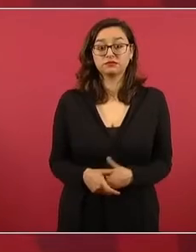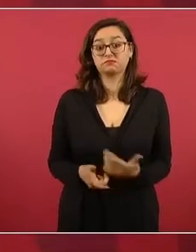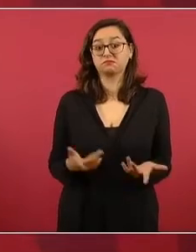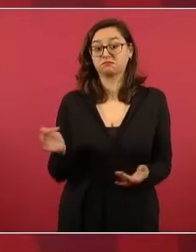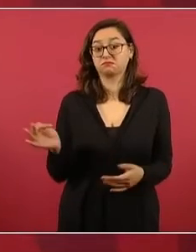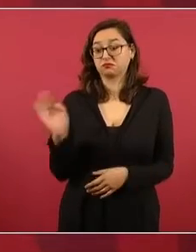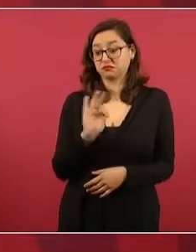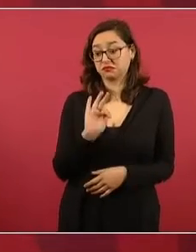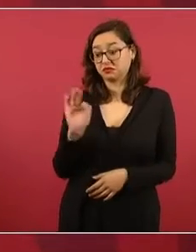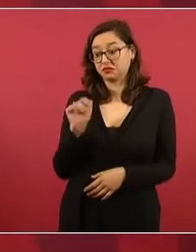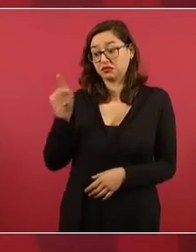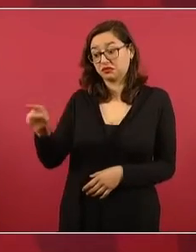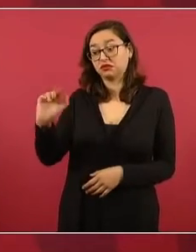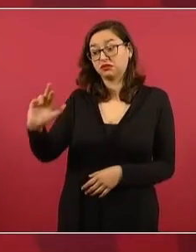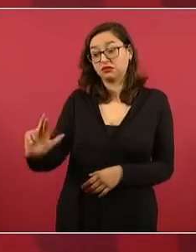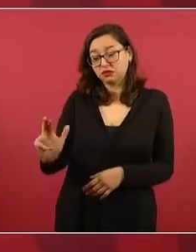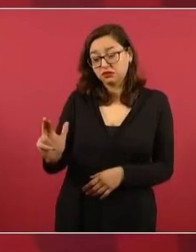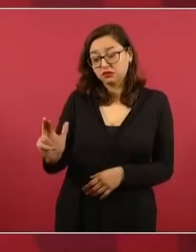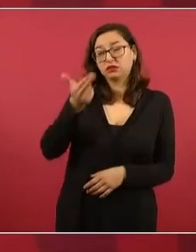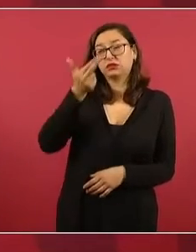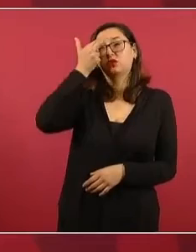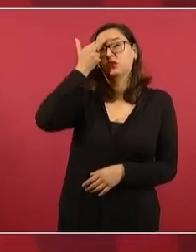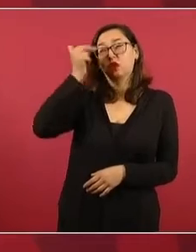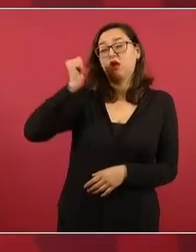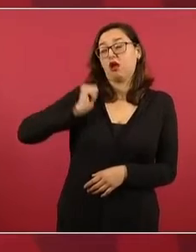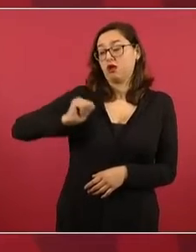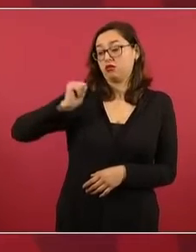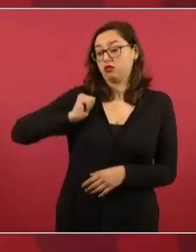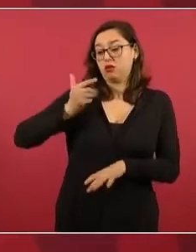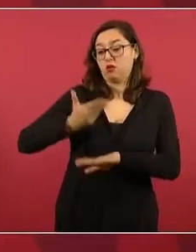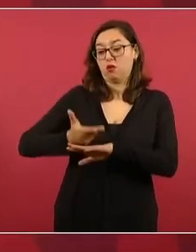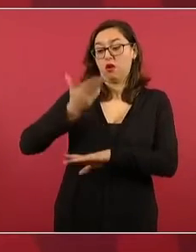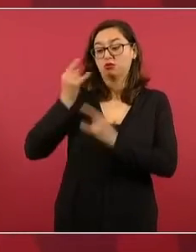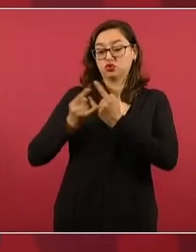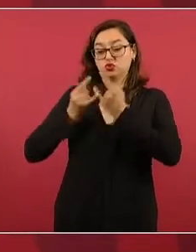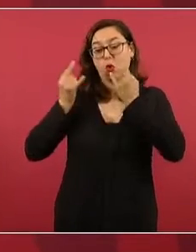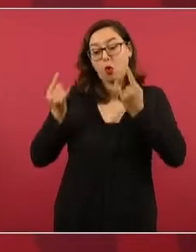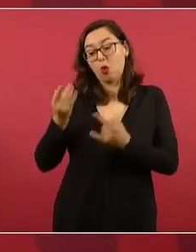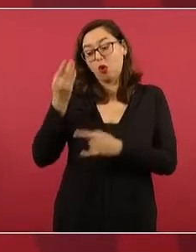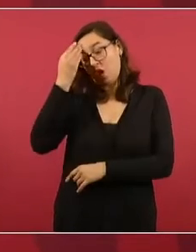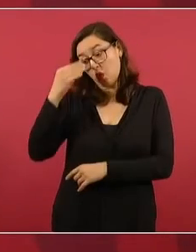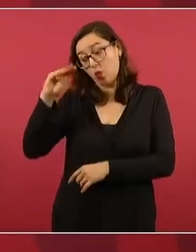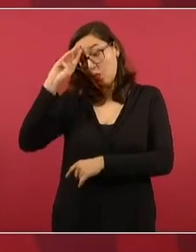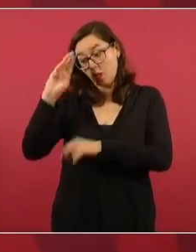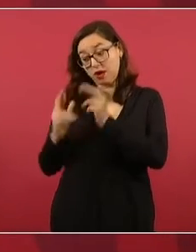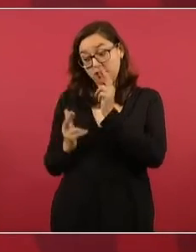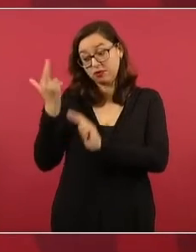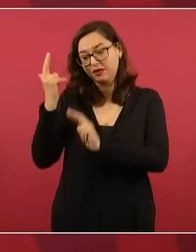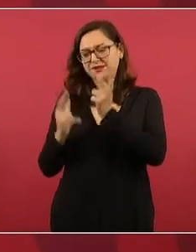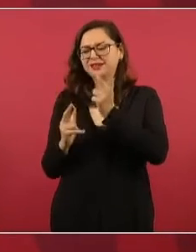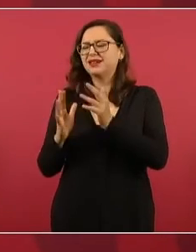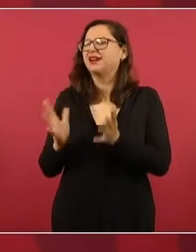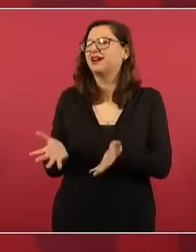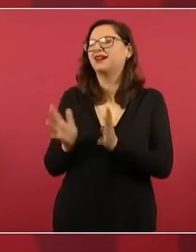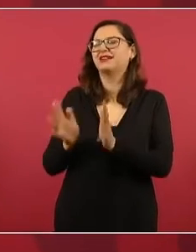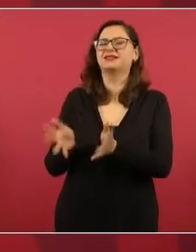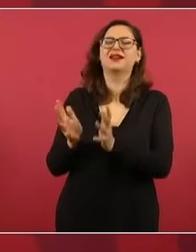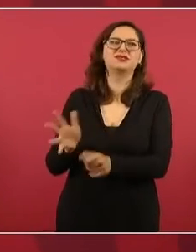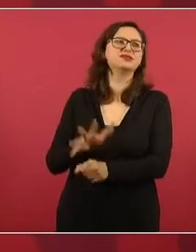cuando la revolución. Bueno, pero eso ya fue hace 60 años, que no